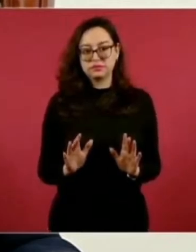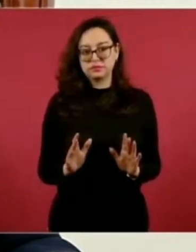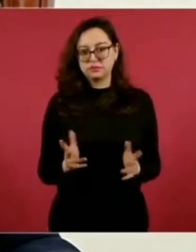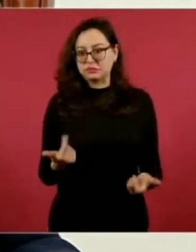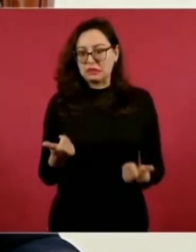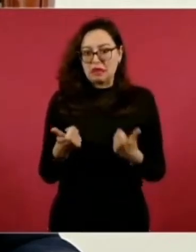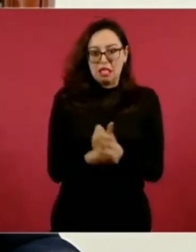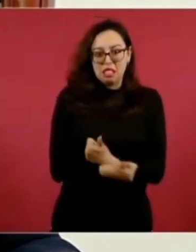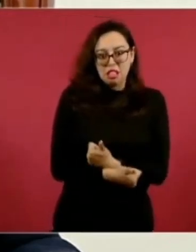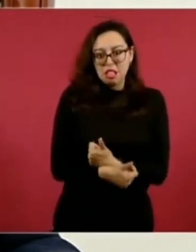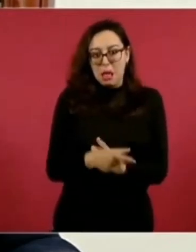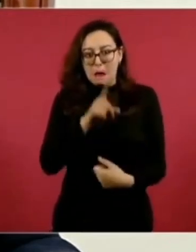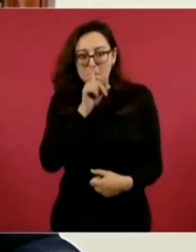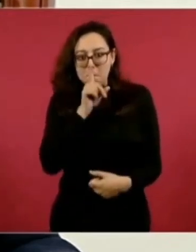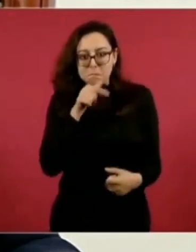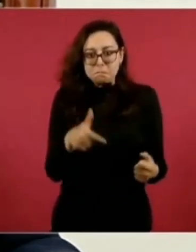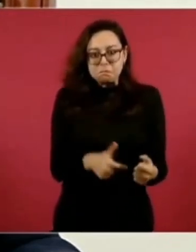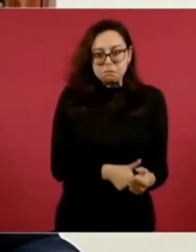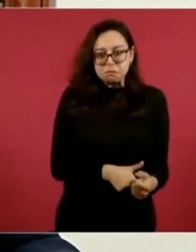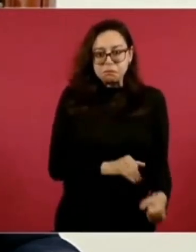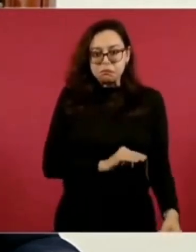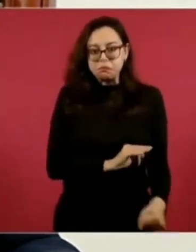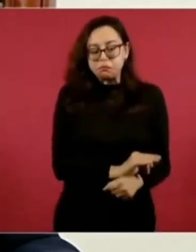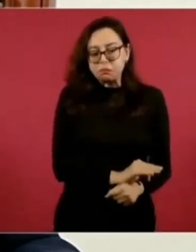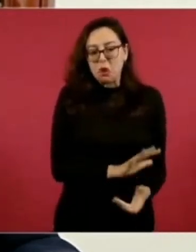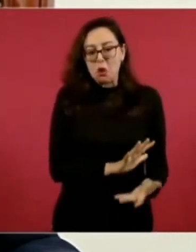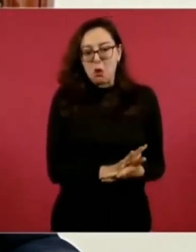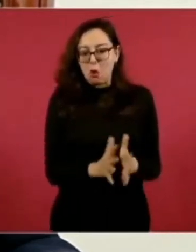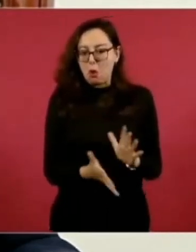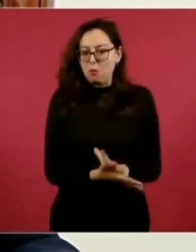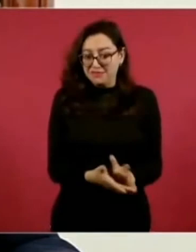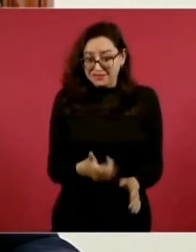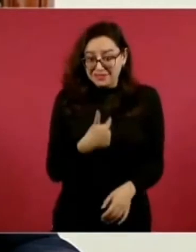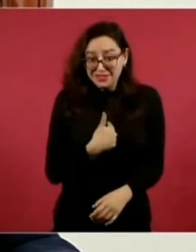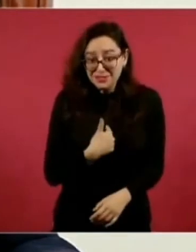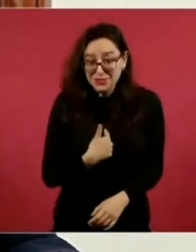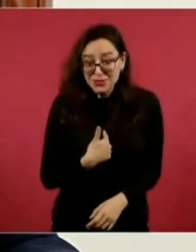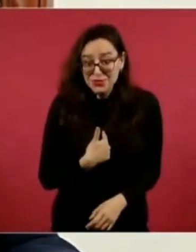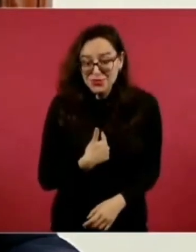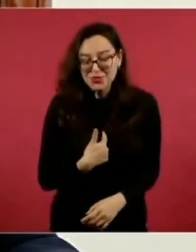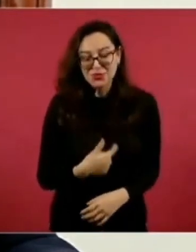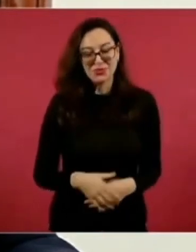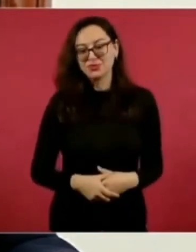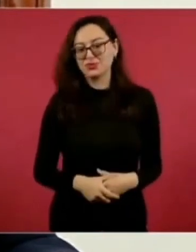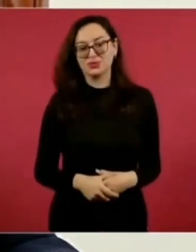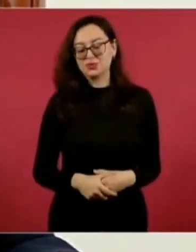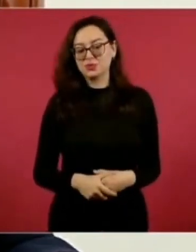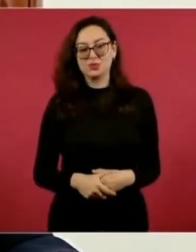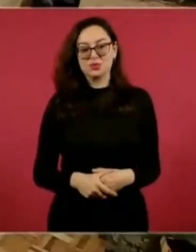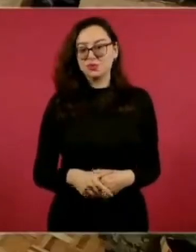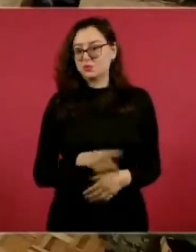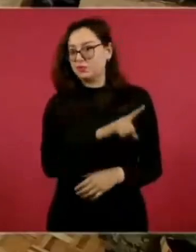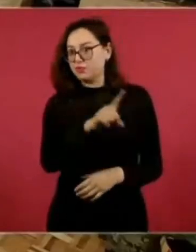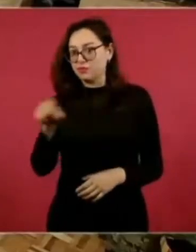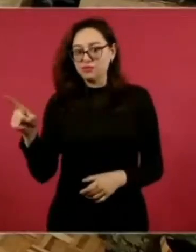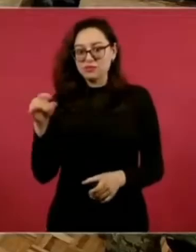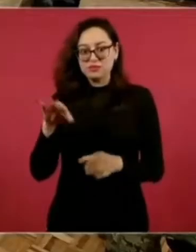encubrir, para convertirme en cómplice. No me eligieron para eso.